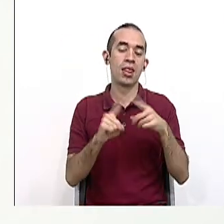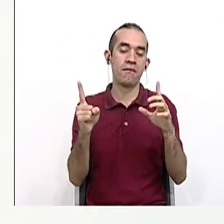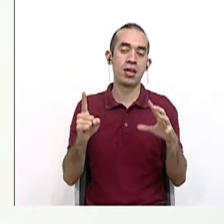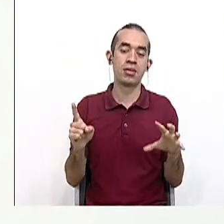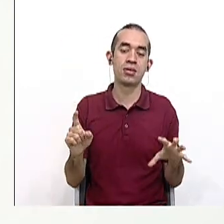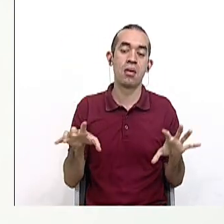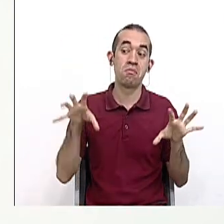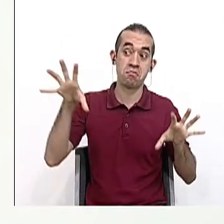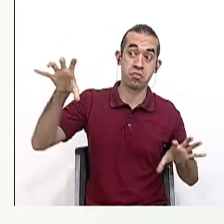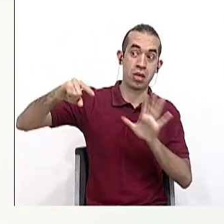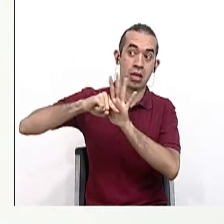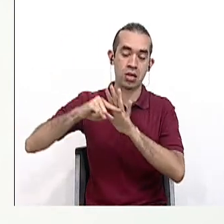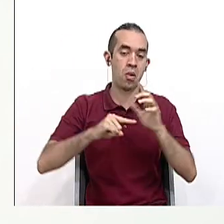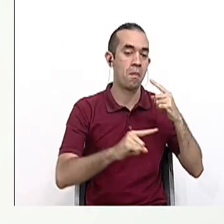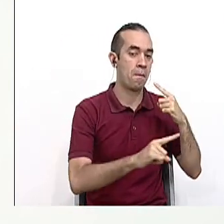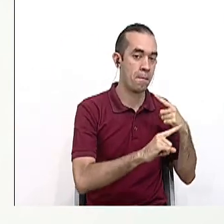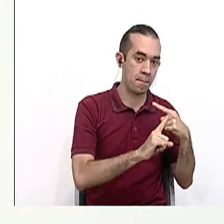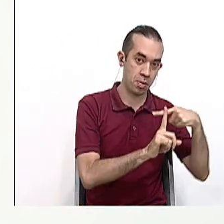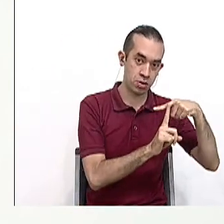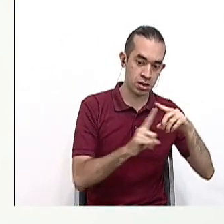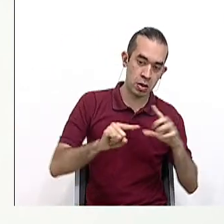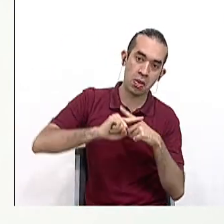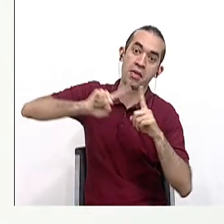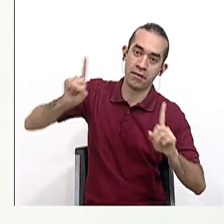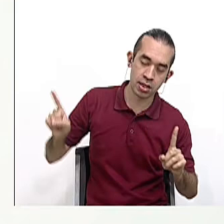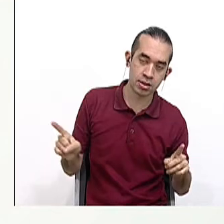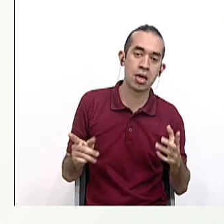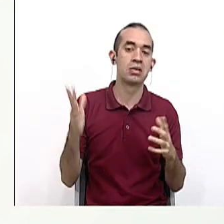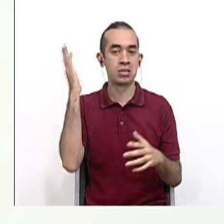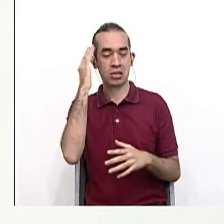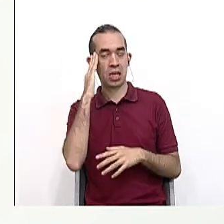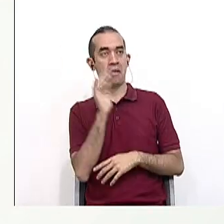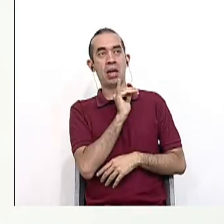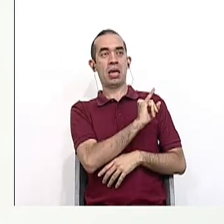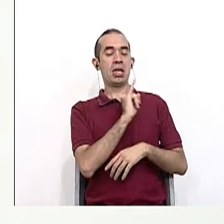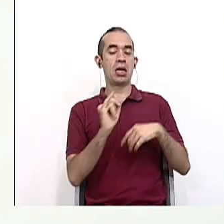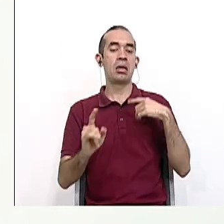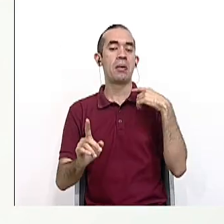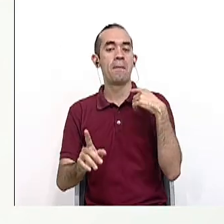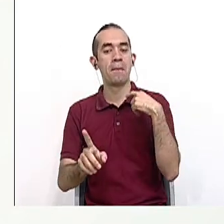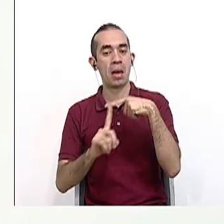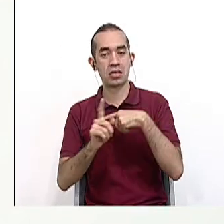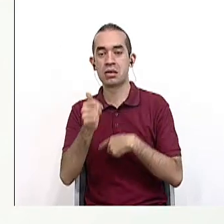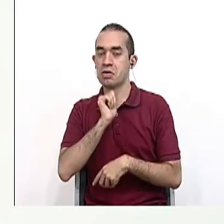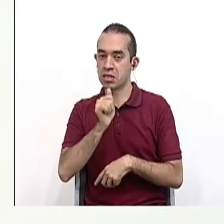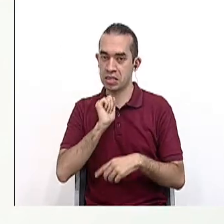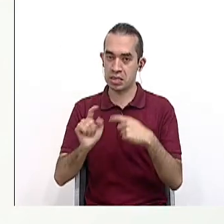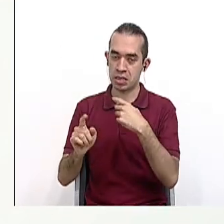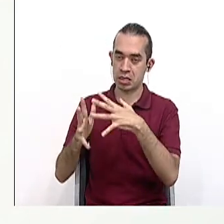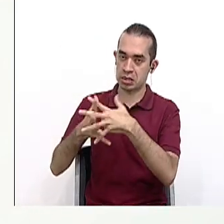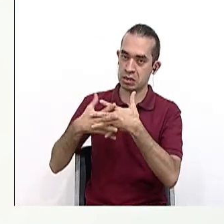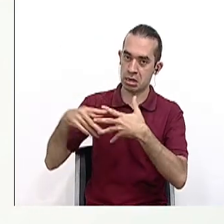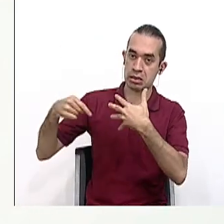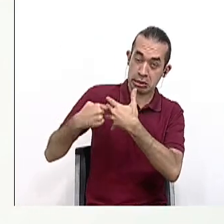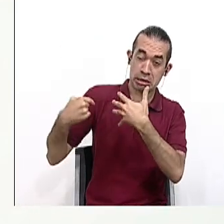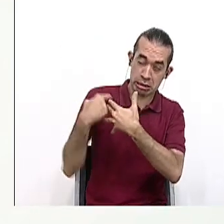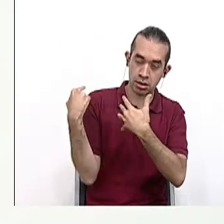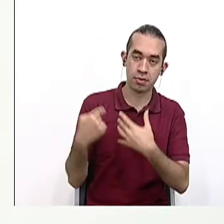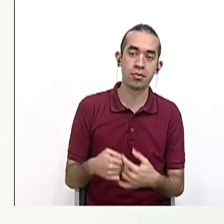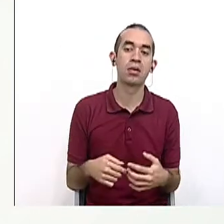caso de que contemos con la información de la intensidad de la corriente y la resistencia. Solamente realizamos una multiplicación. ¿Vamos